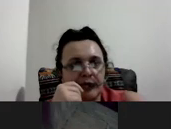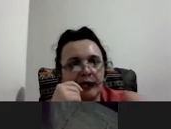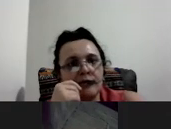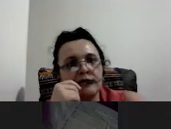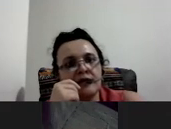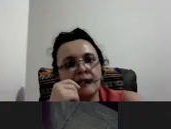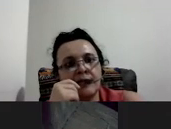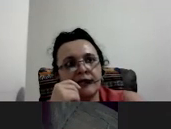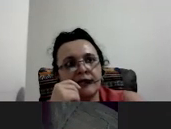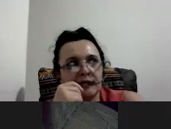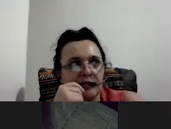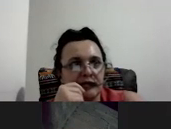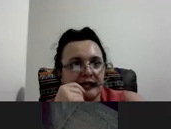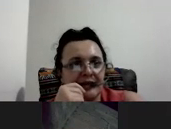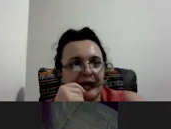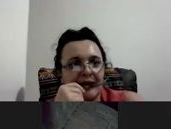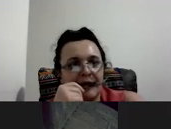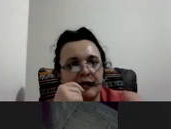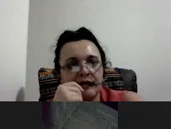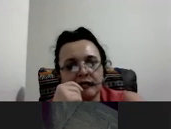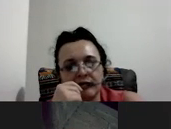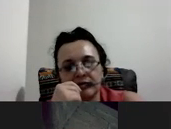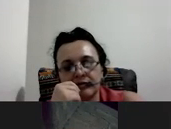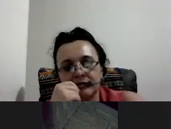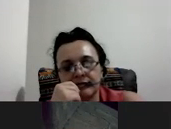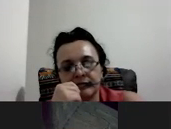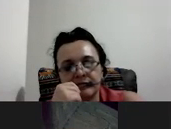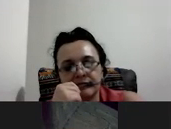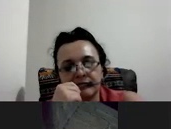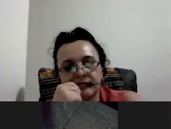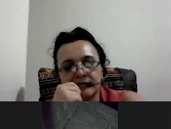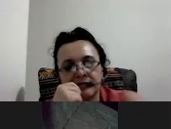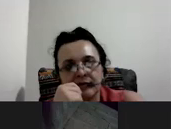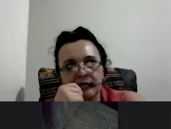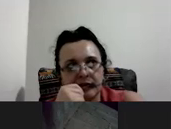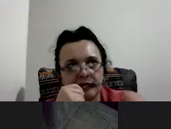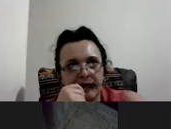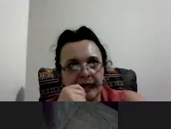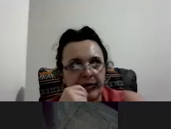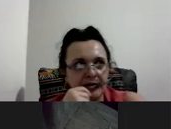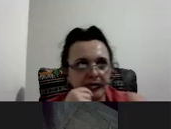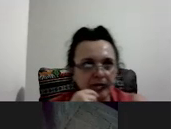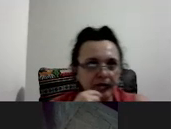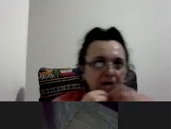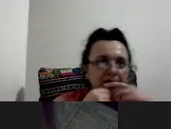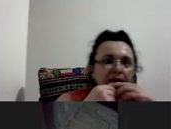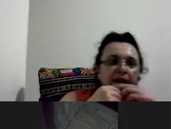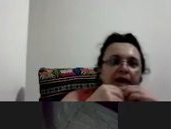salpullido, pero un sunburn es cuando usted se ha quemado en el sol. O sea, es una quemada de